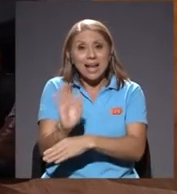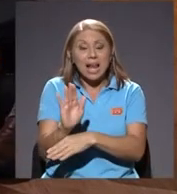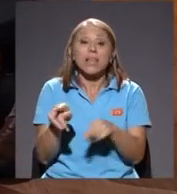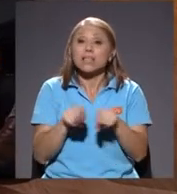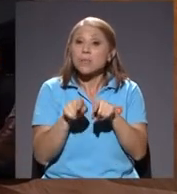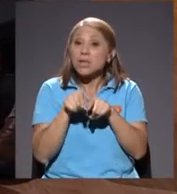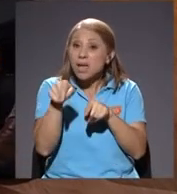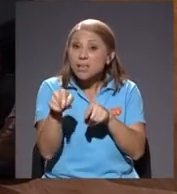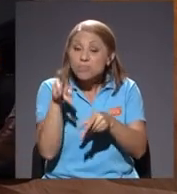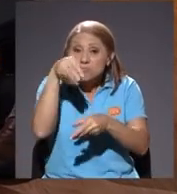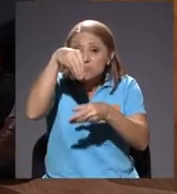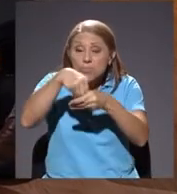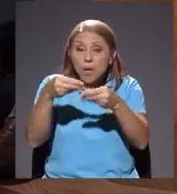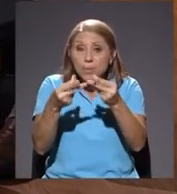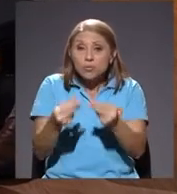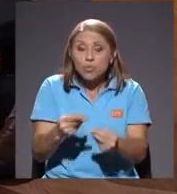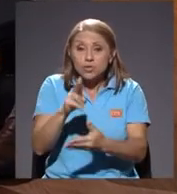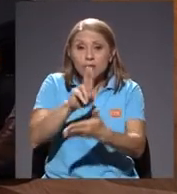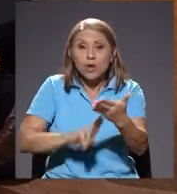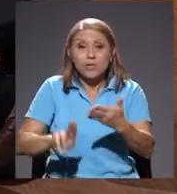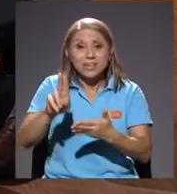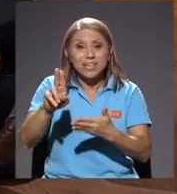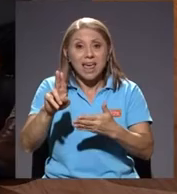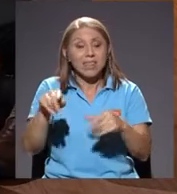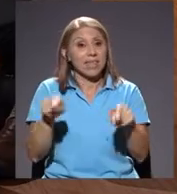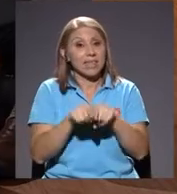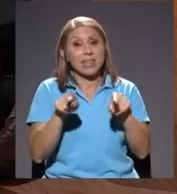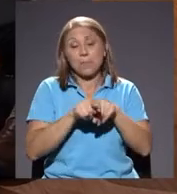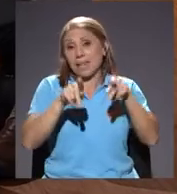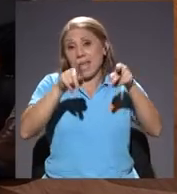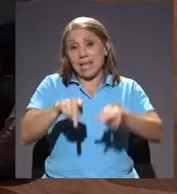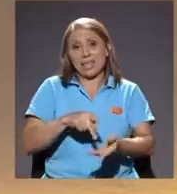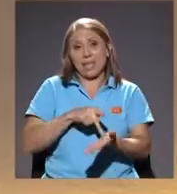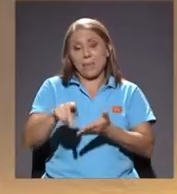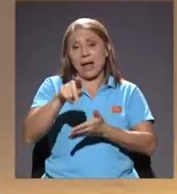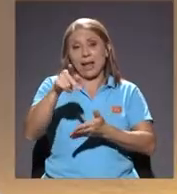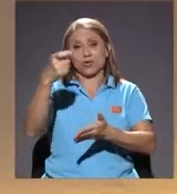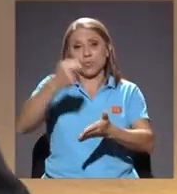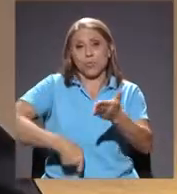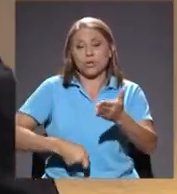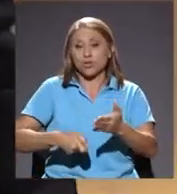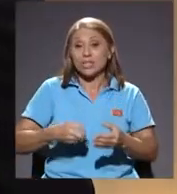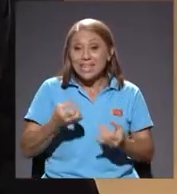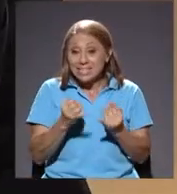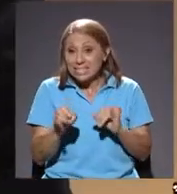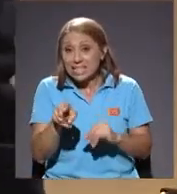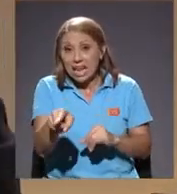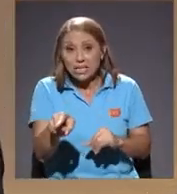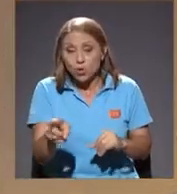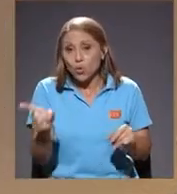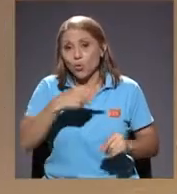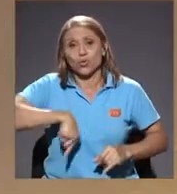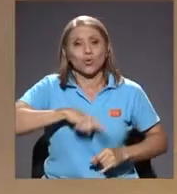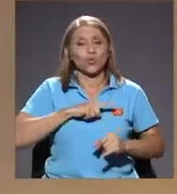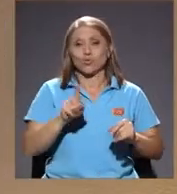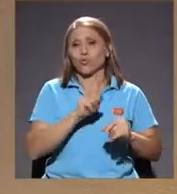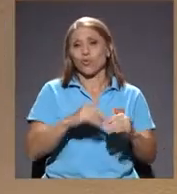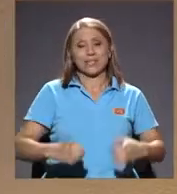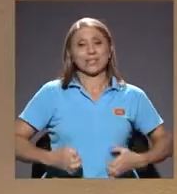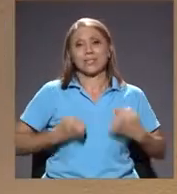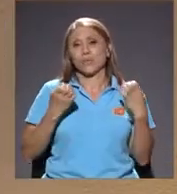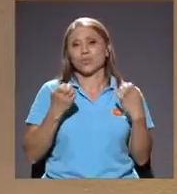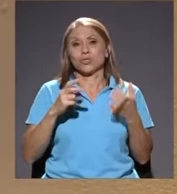universidad y ahí está la gente que paga los impuestos y sin eso no existimos de manera que tenemos un compromiso